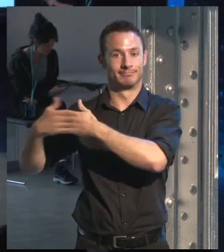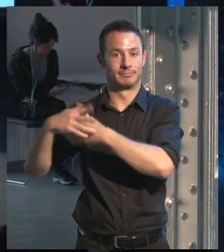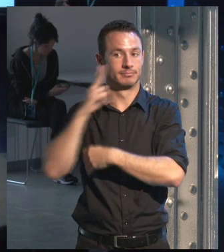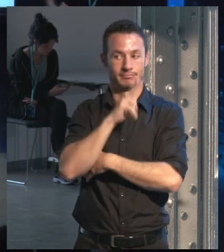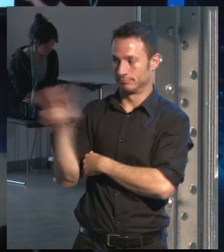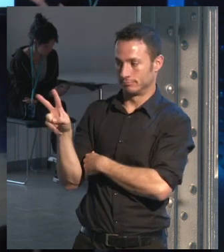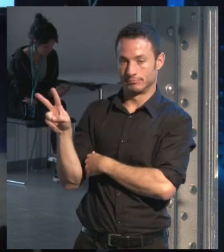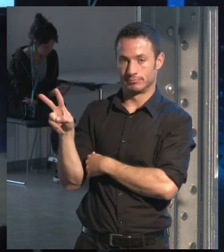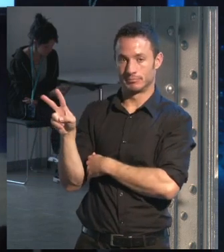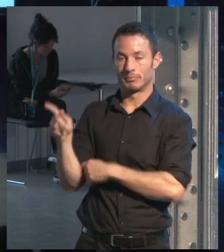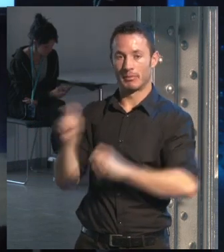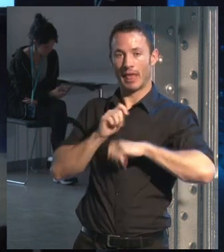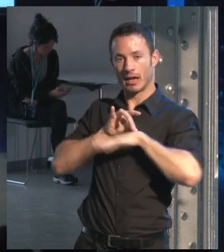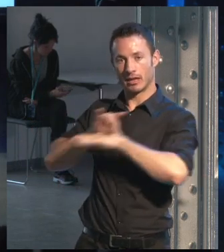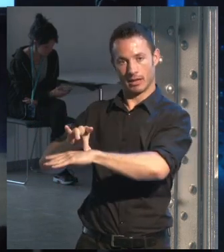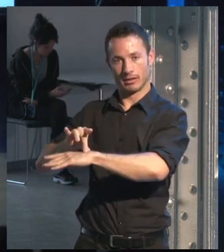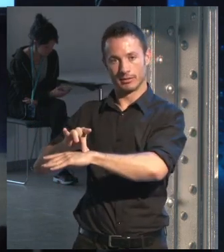para ese lado, o sea, me ayuda a guiar al usuario.